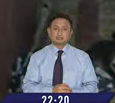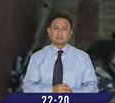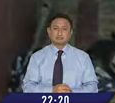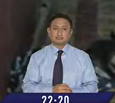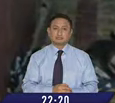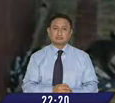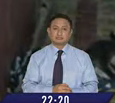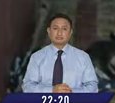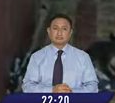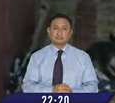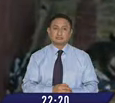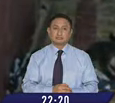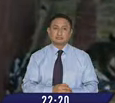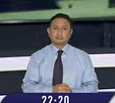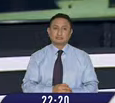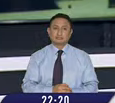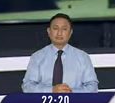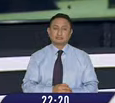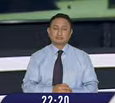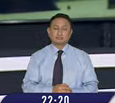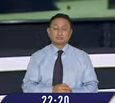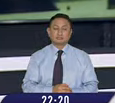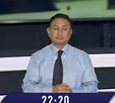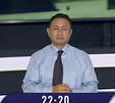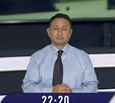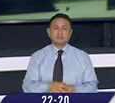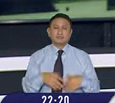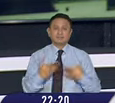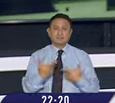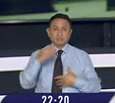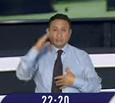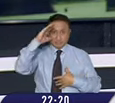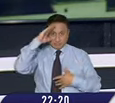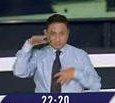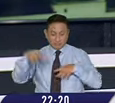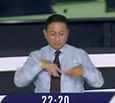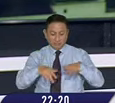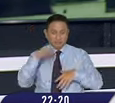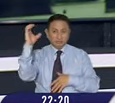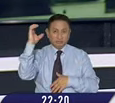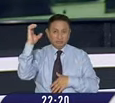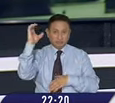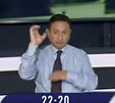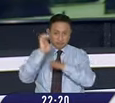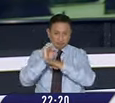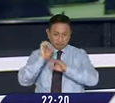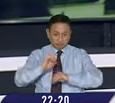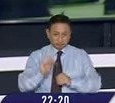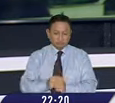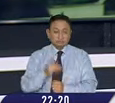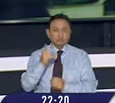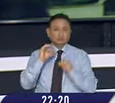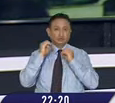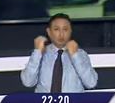informó Jorge Escobar. La Coordinación Policial de Ecuador y Colombia logró la desarticulación de una supuesta banda